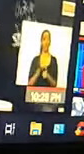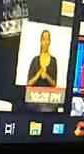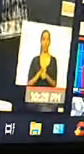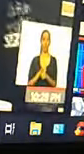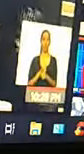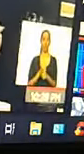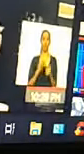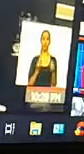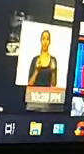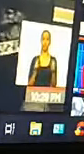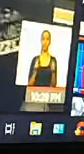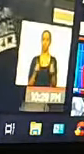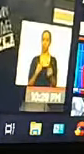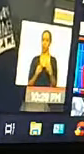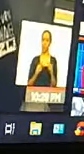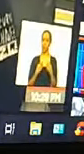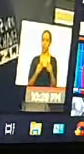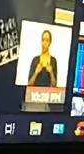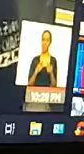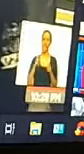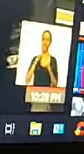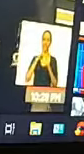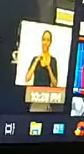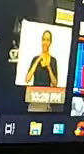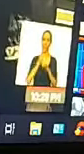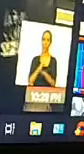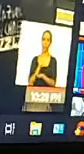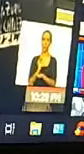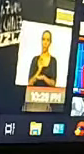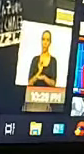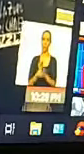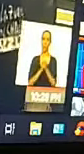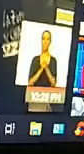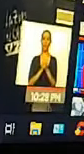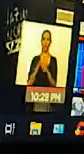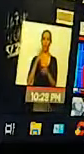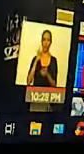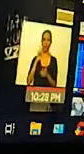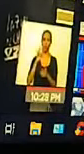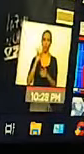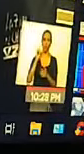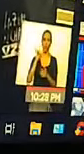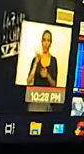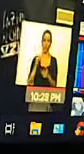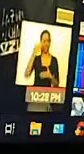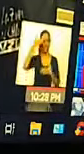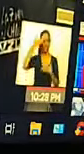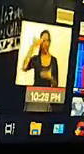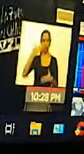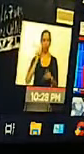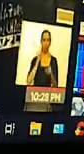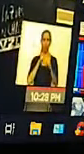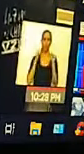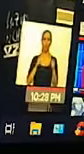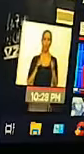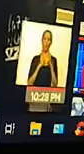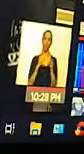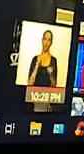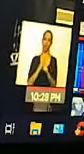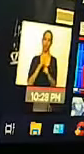bastante mercancía en el Táchira. El protector, compañero Freddy Bernal, al cual le mandamos un saludo desde acá por toda la labor que se